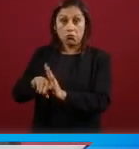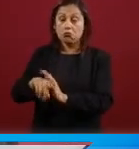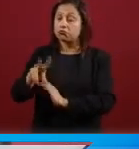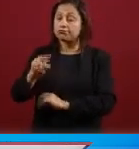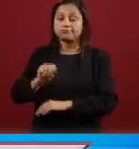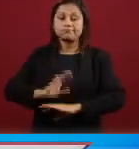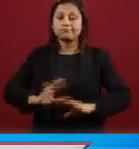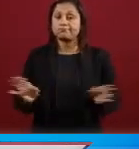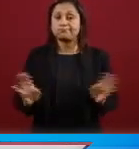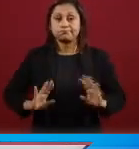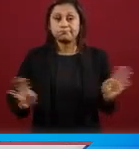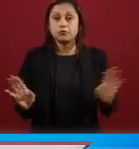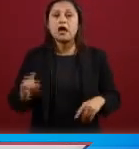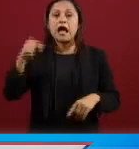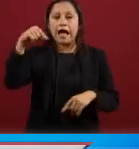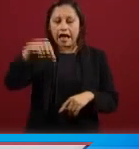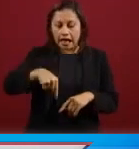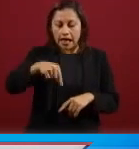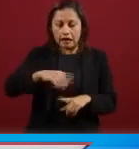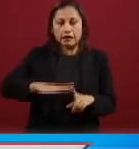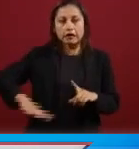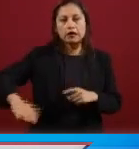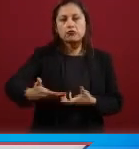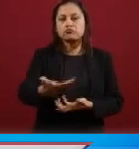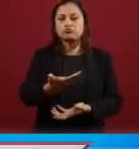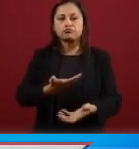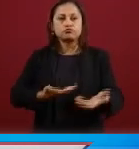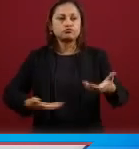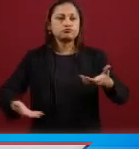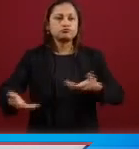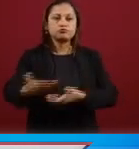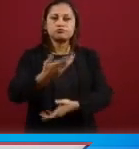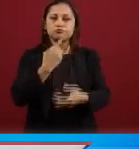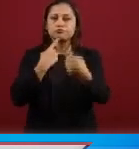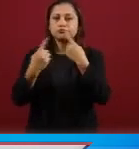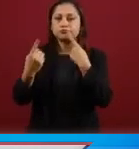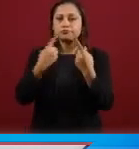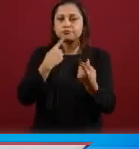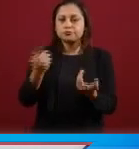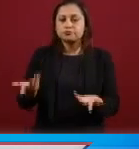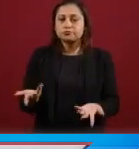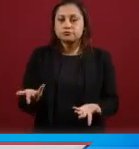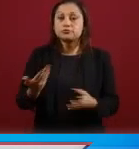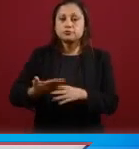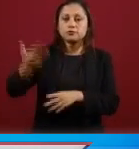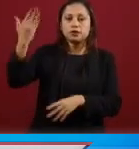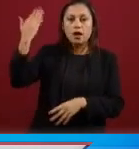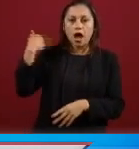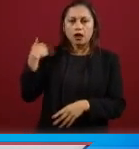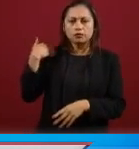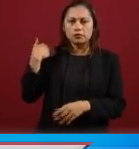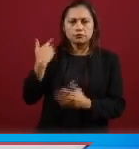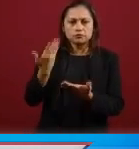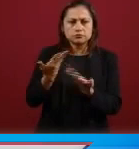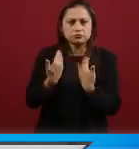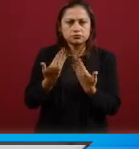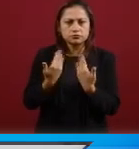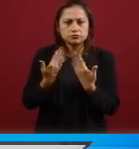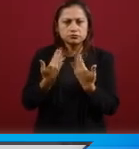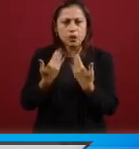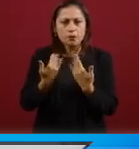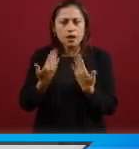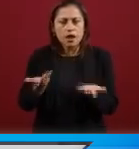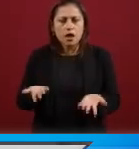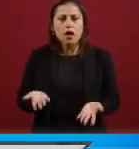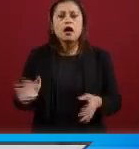la información. Los consorcios que dominaban la opinión pública luchan por recuperar sus derechos perdidos, al ya no acceder a grandes cantidades de